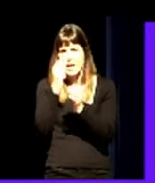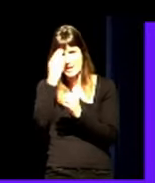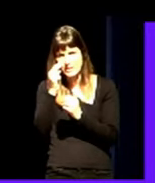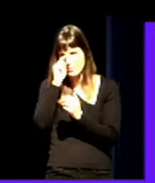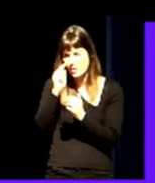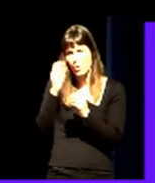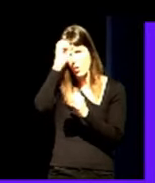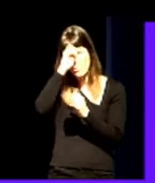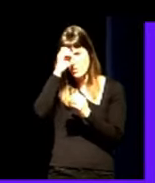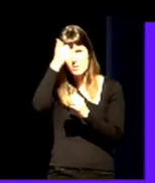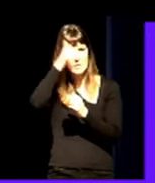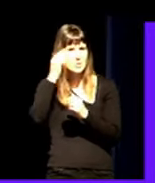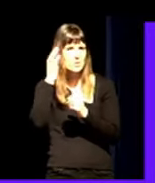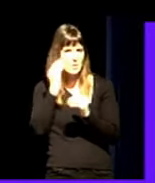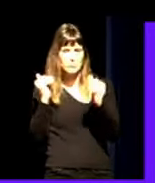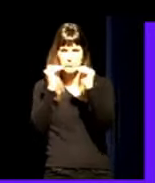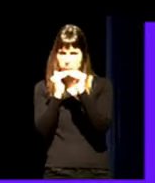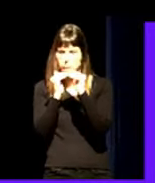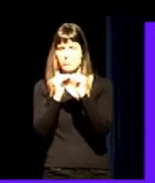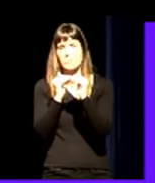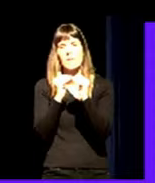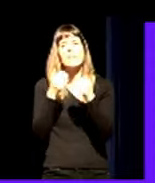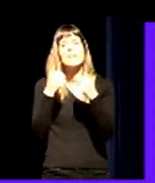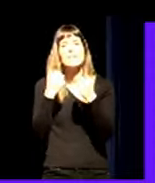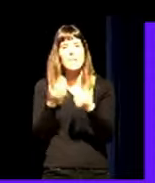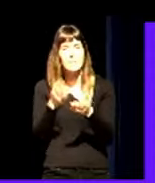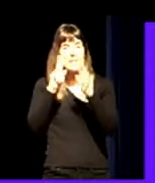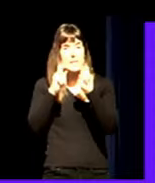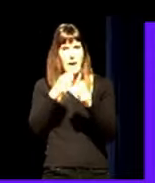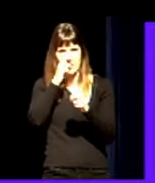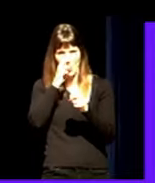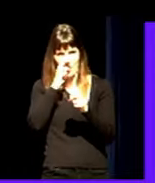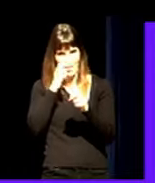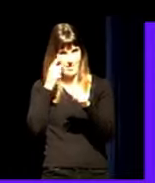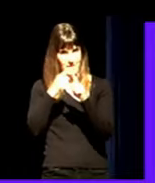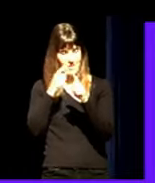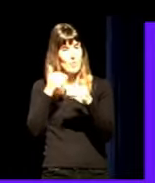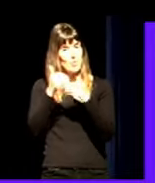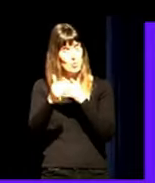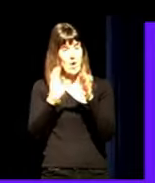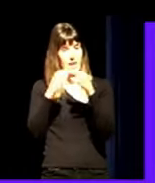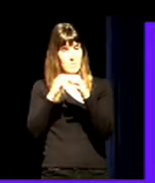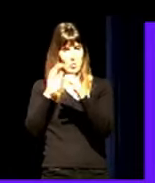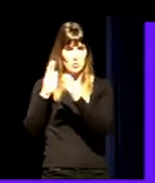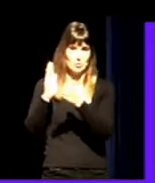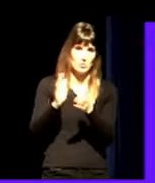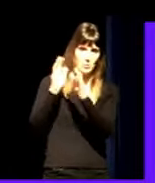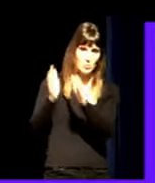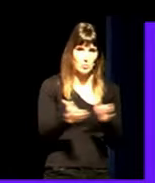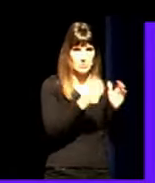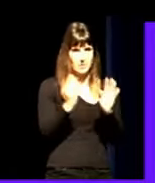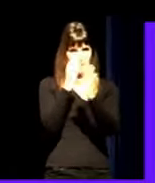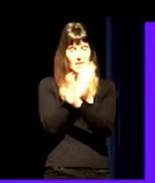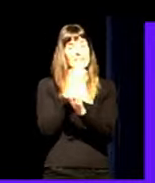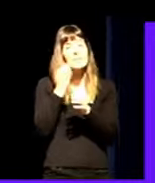al criterio de género y respeto al criterio de antigüedad para favorecer el tránsito de los relevos, siempre dejamos a un alumno